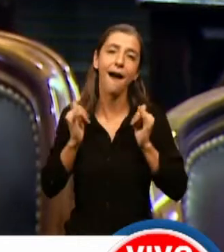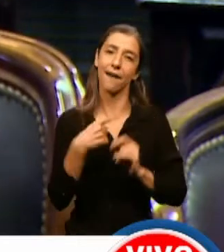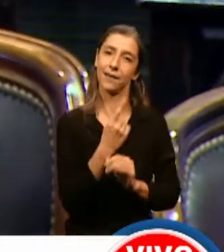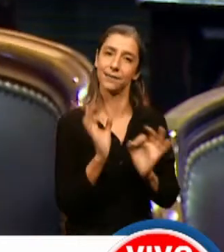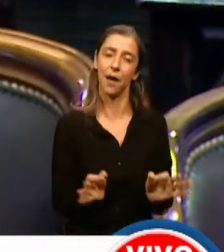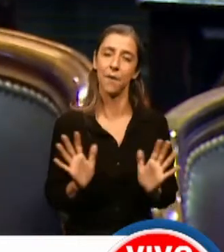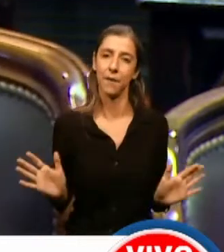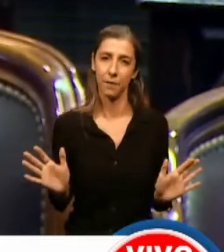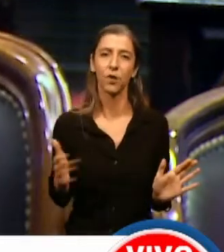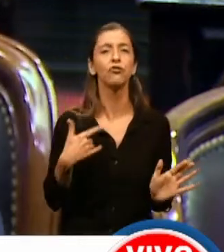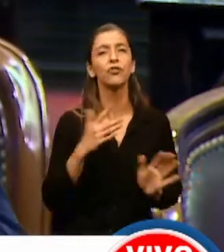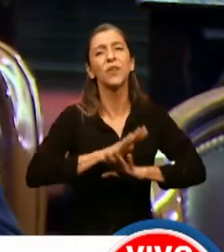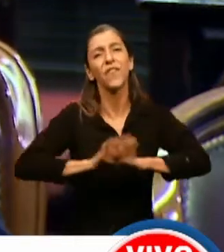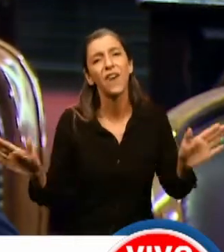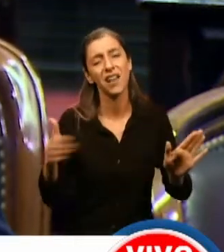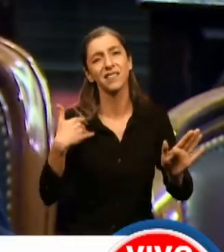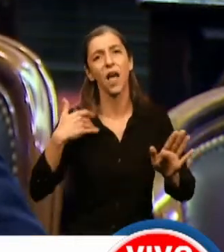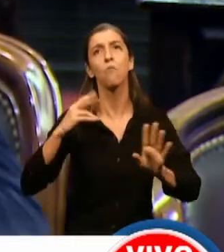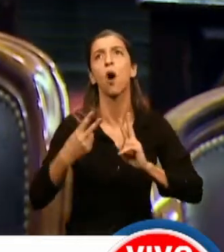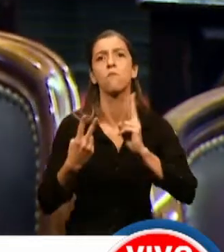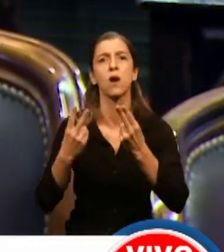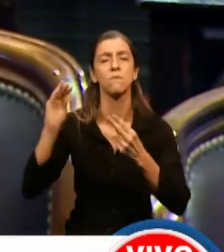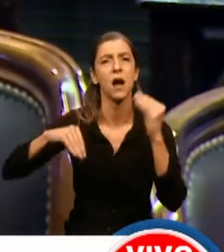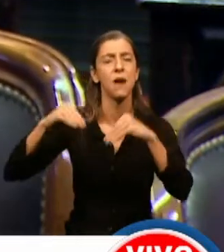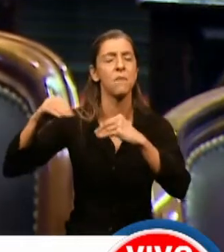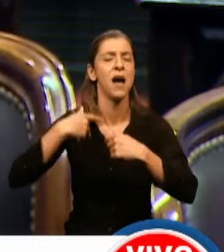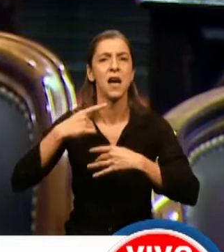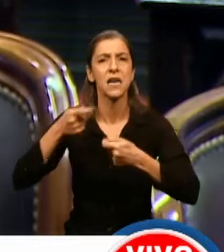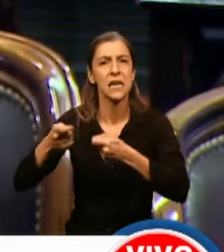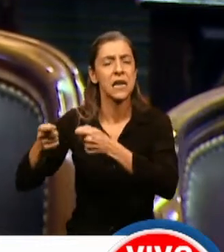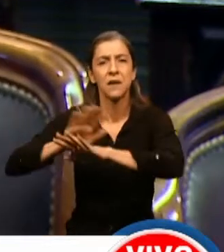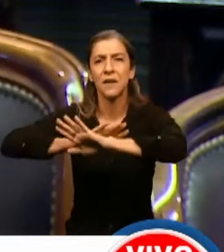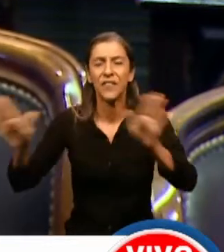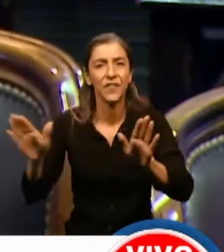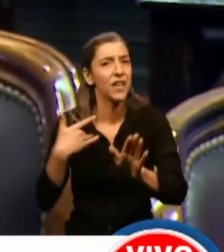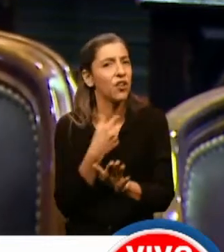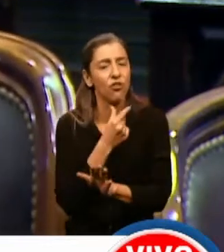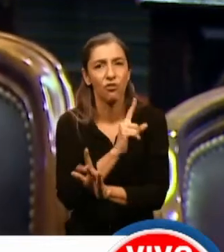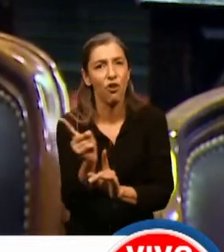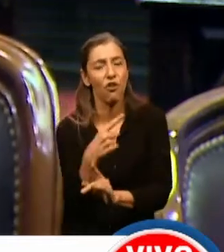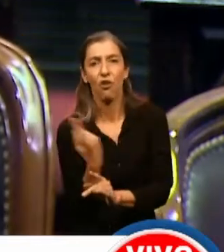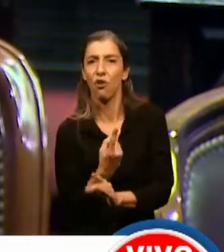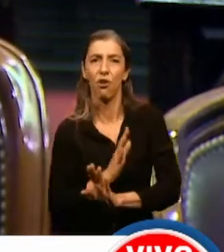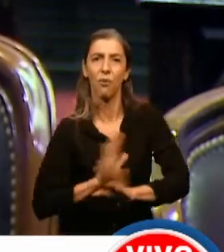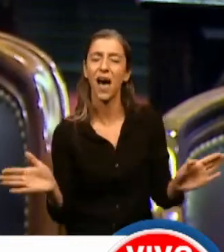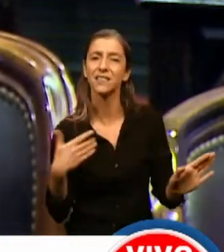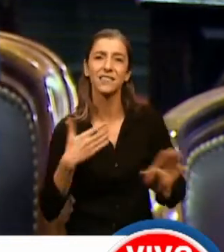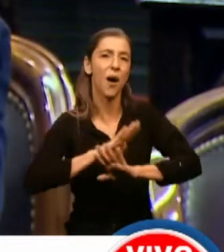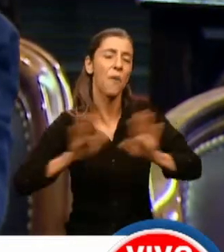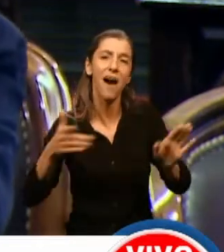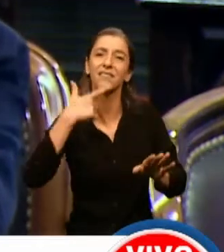nosotros y nosotras, contar más muertes. No queremos más Teruel. No queremos más Santiago